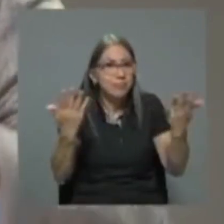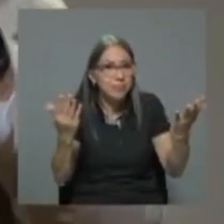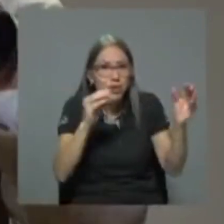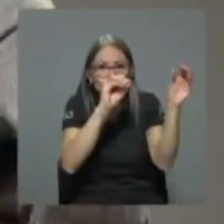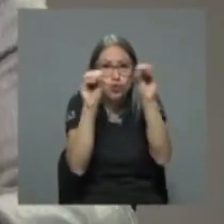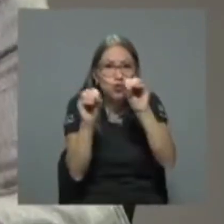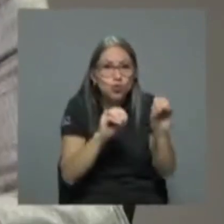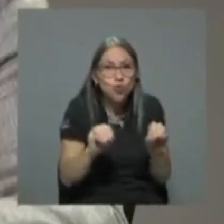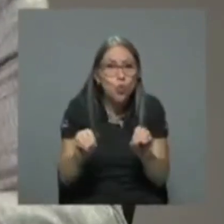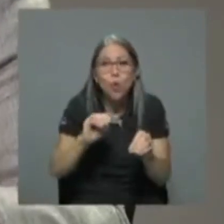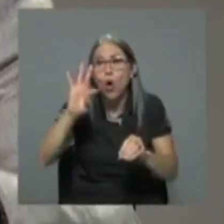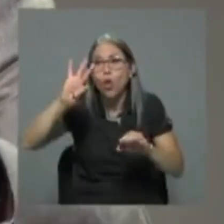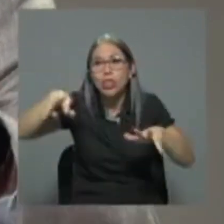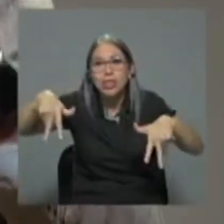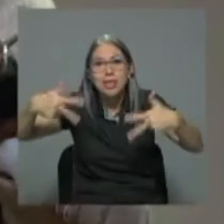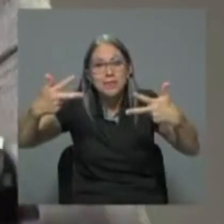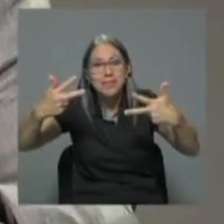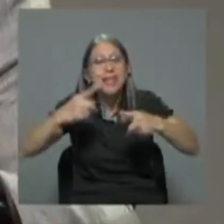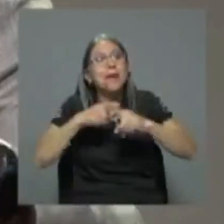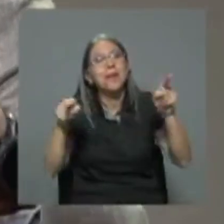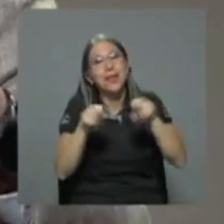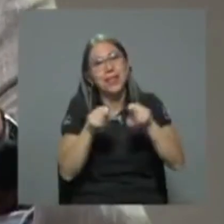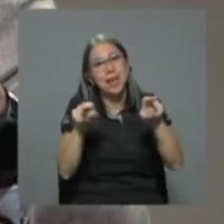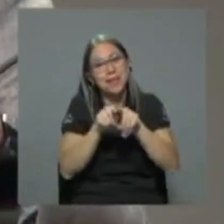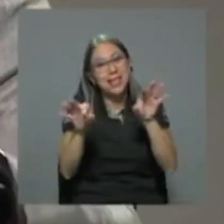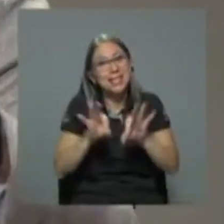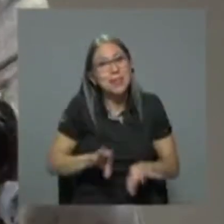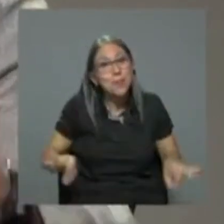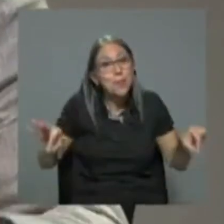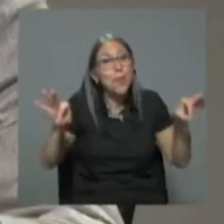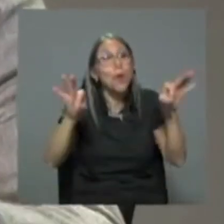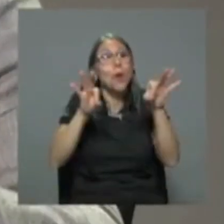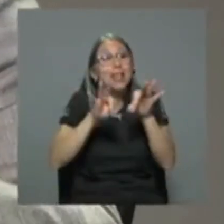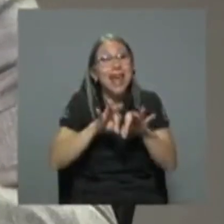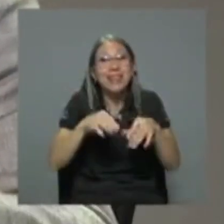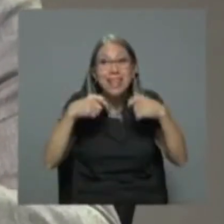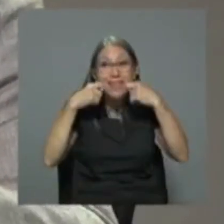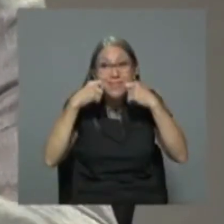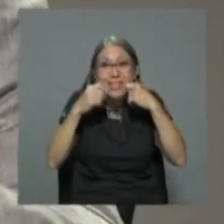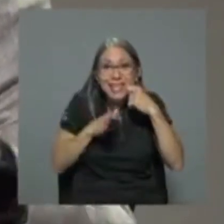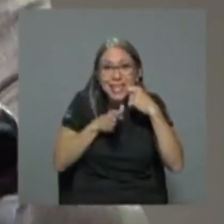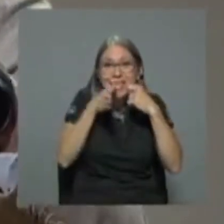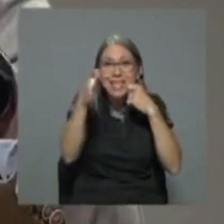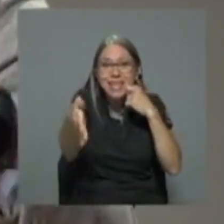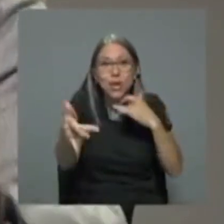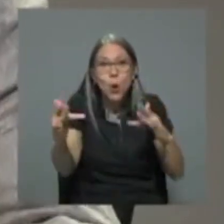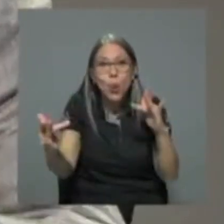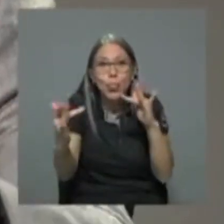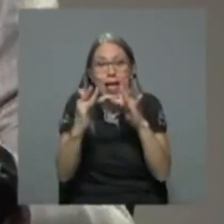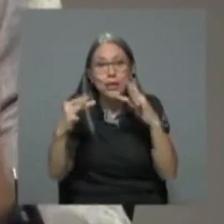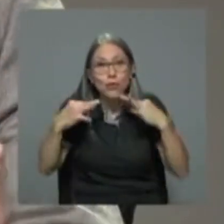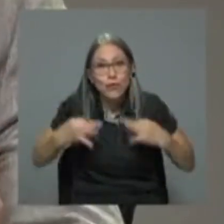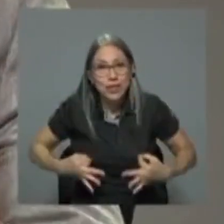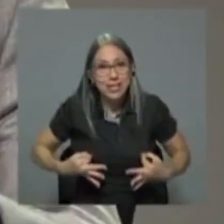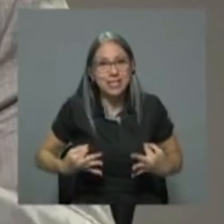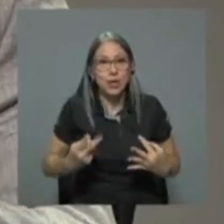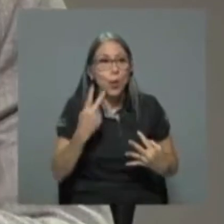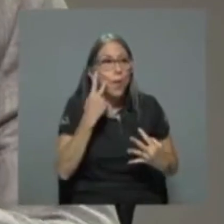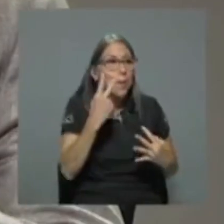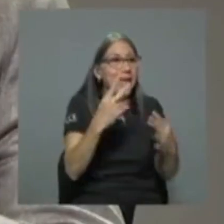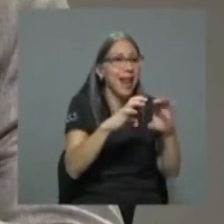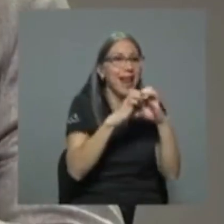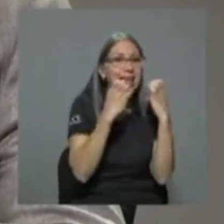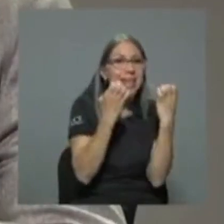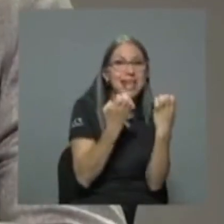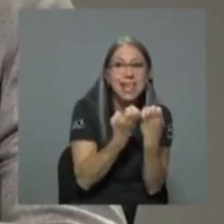también es importante ir alguna vez a ese contacto físico, a ir a ver a su equipo de